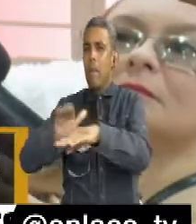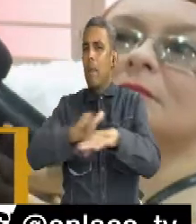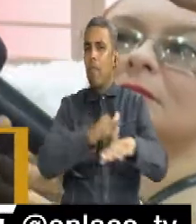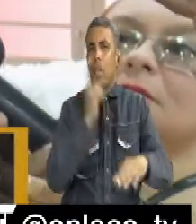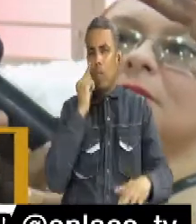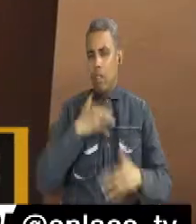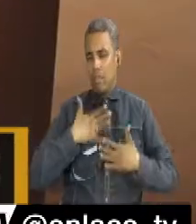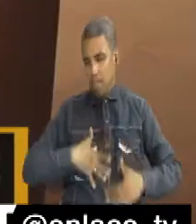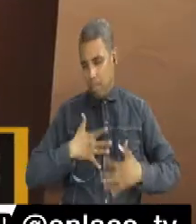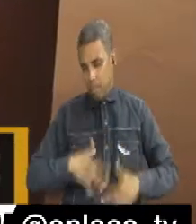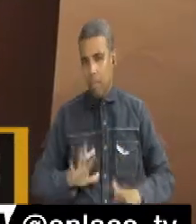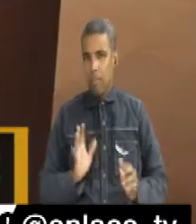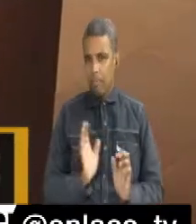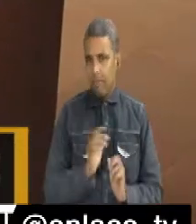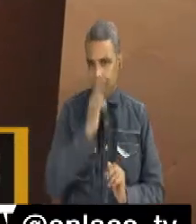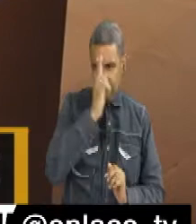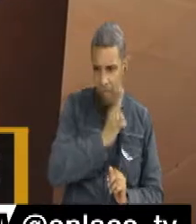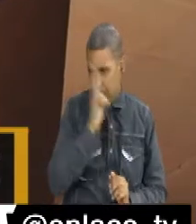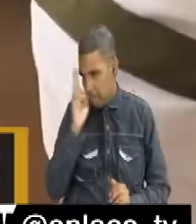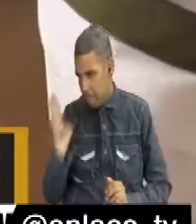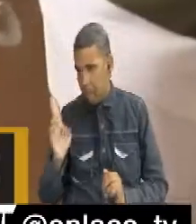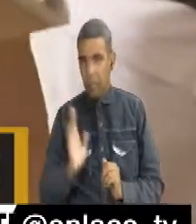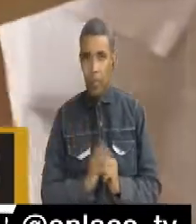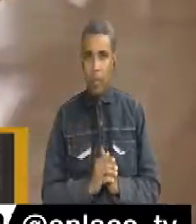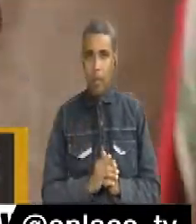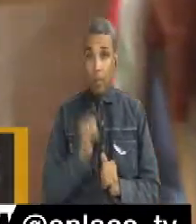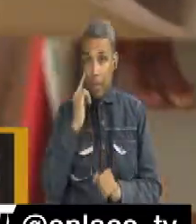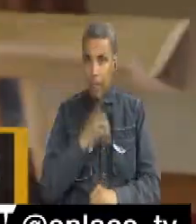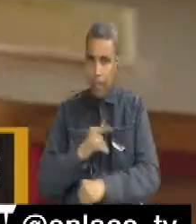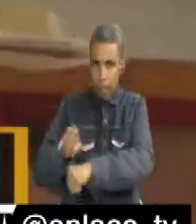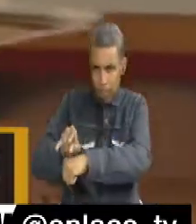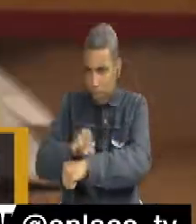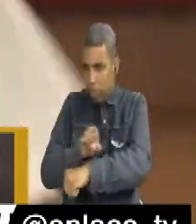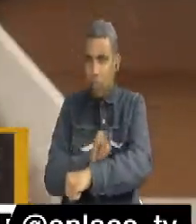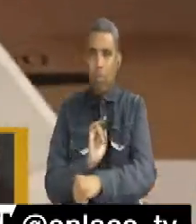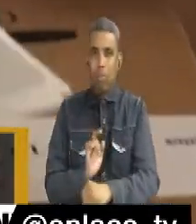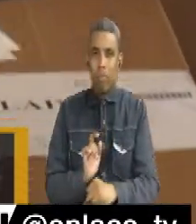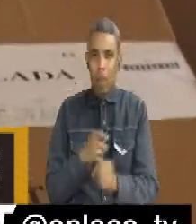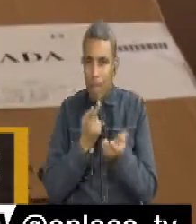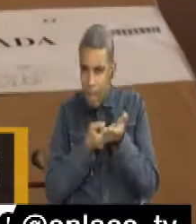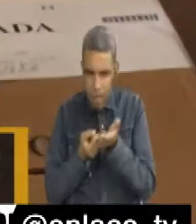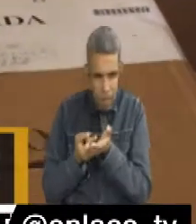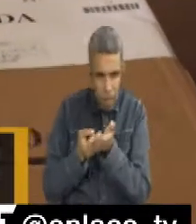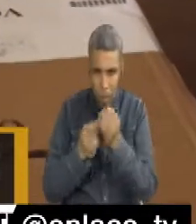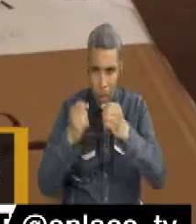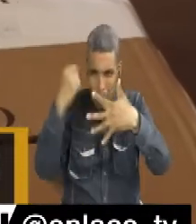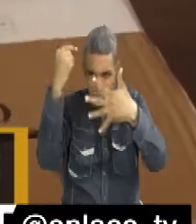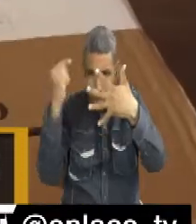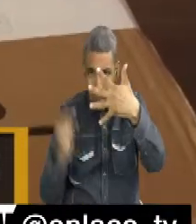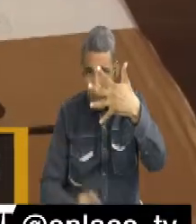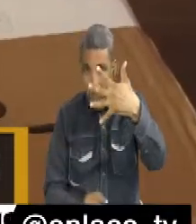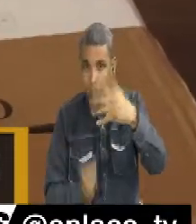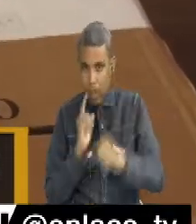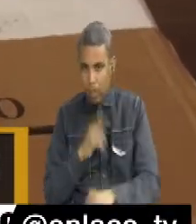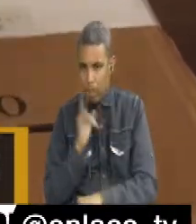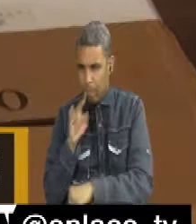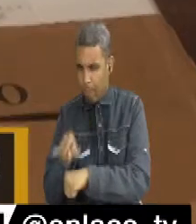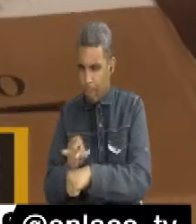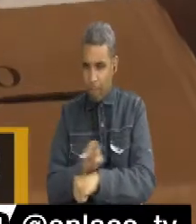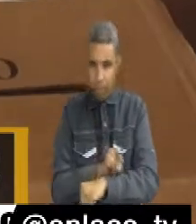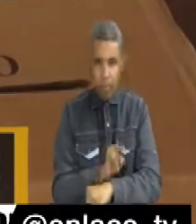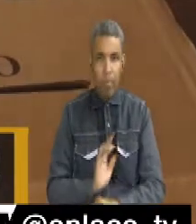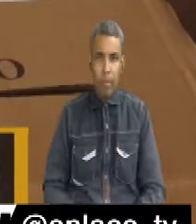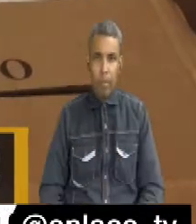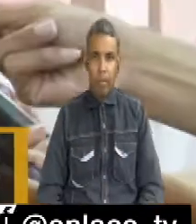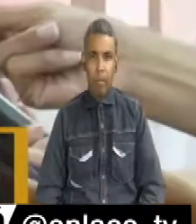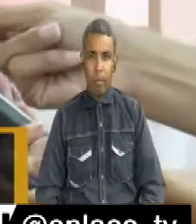total tranquilidad. Los uniformados vigilarán que todas las medidas adoptadas se cumplan y que no se presenten hechos que alteren la tranquilidad de los